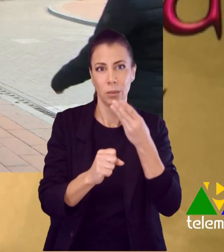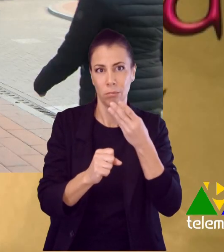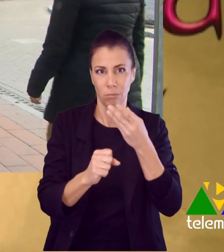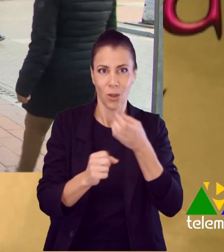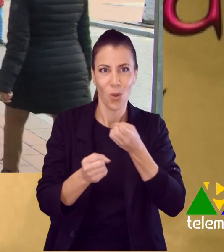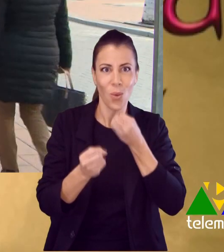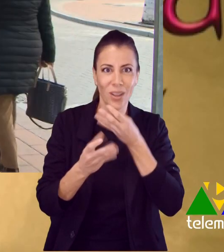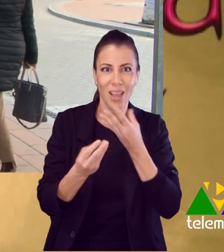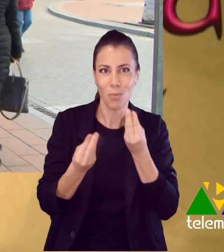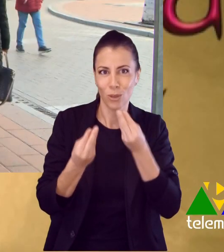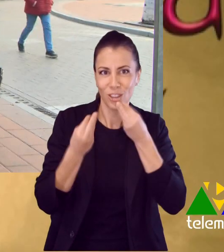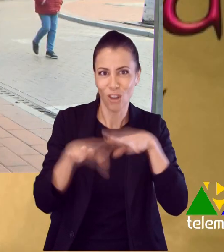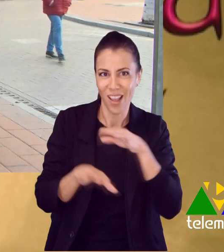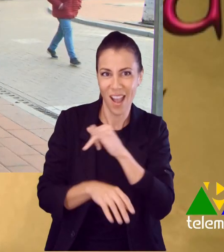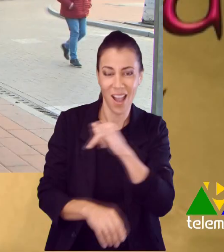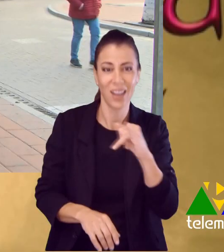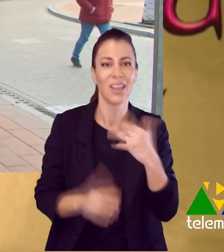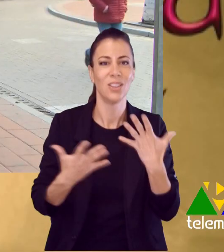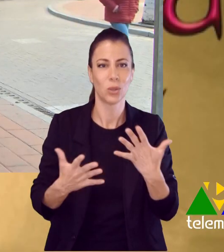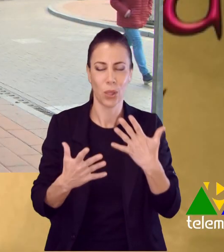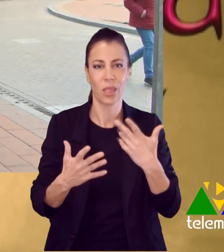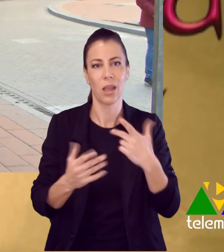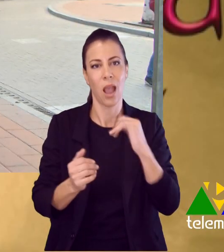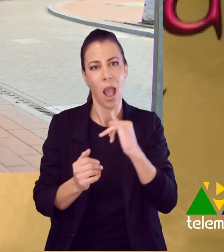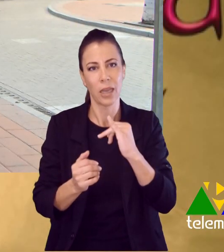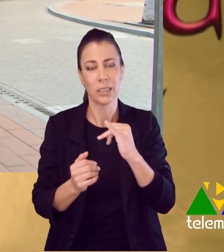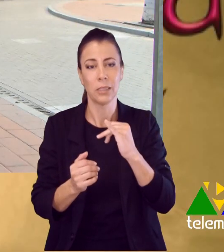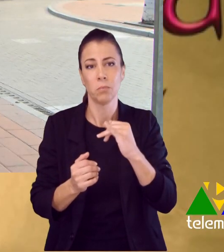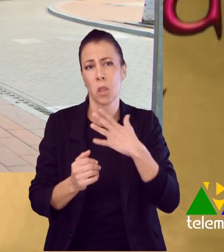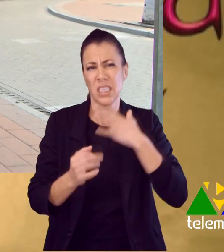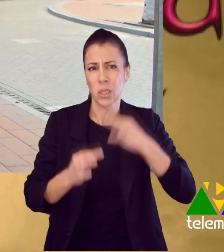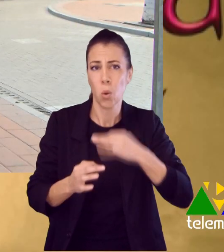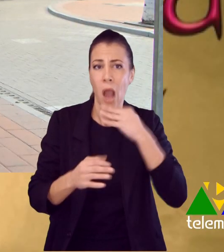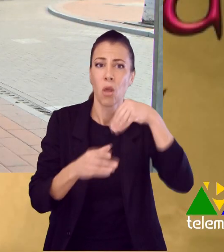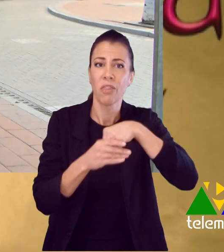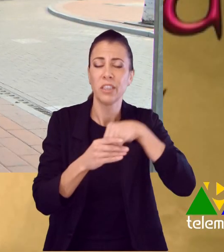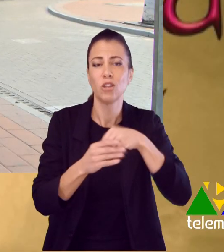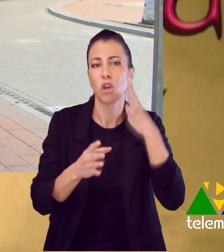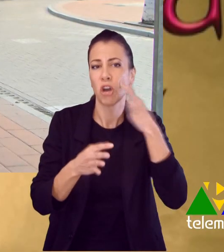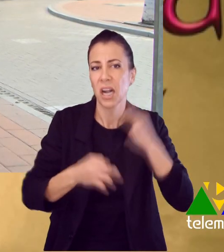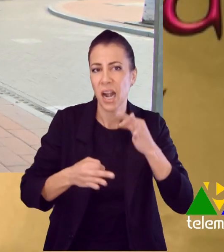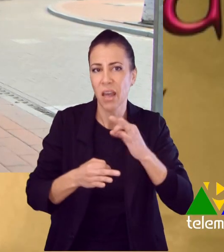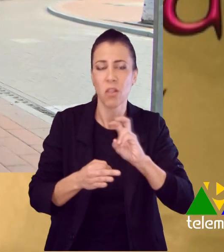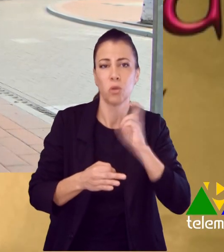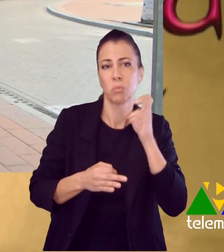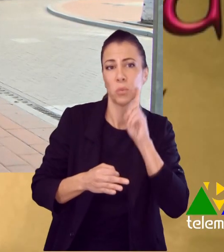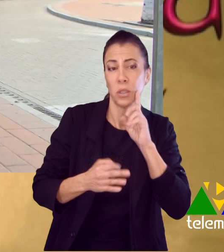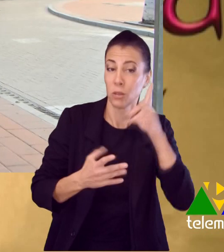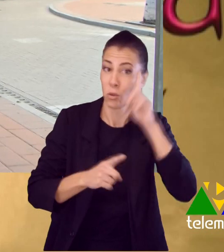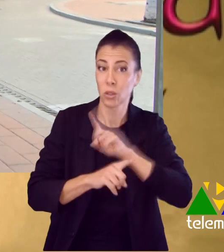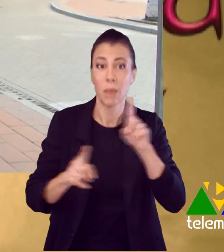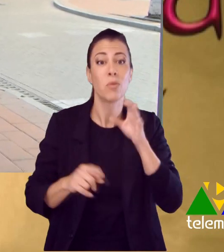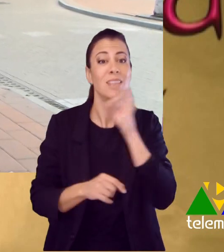historias, y que evidentemente debe tener pues una parte de realidad, porque seguramente en algún momento del siglo